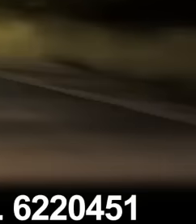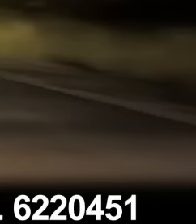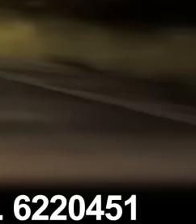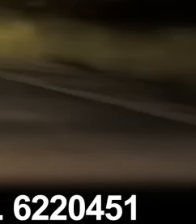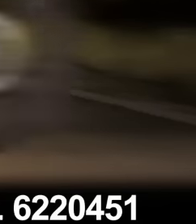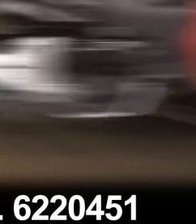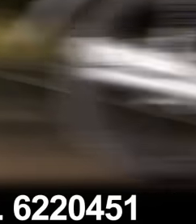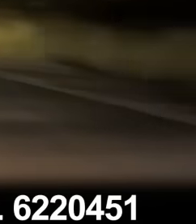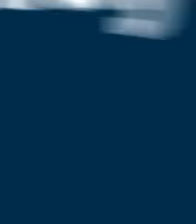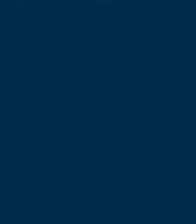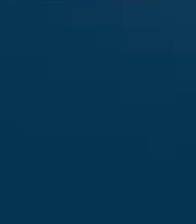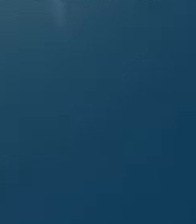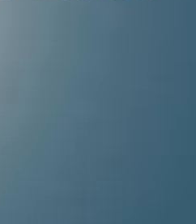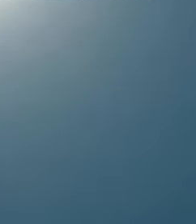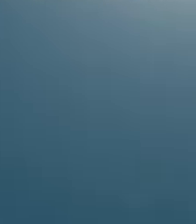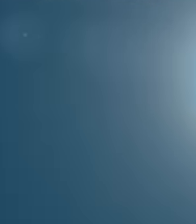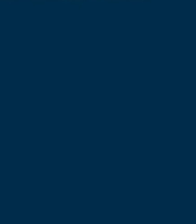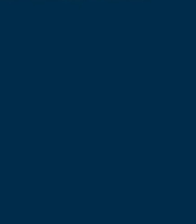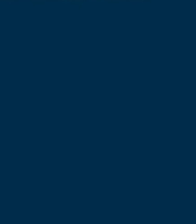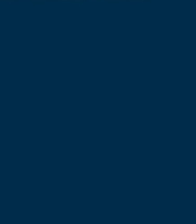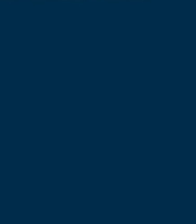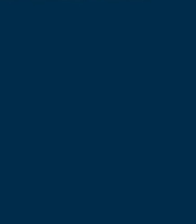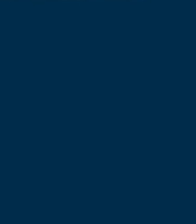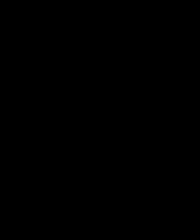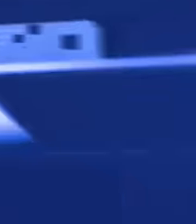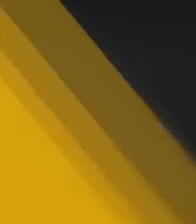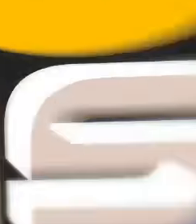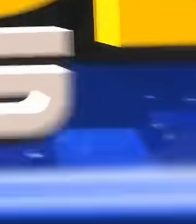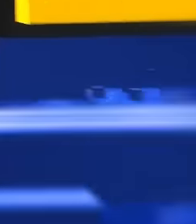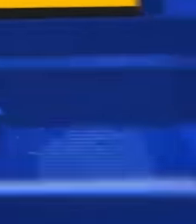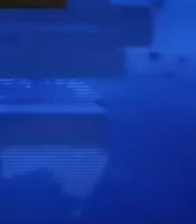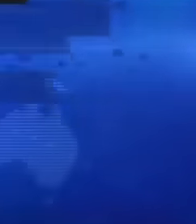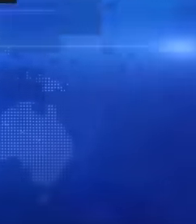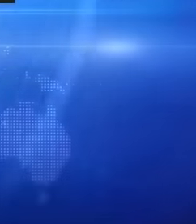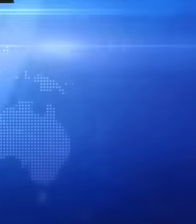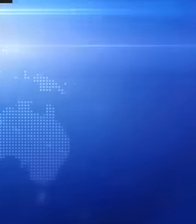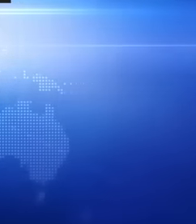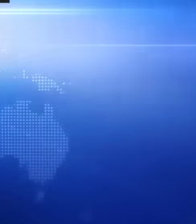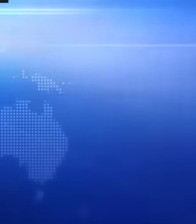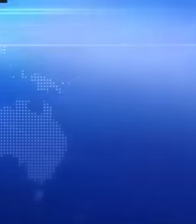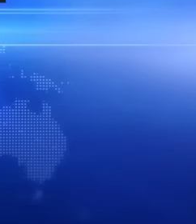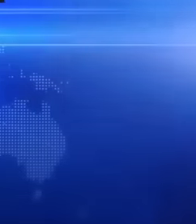cascos. Oferta válida hasta el 30 de septiembre de 2016.